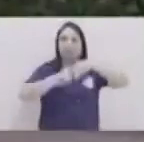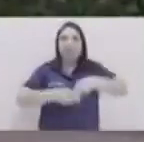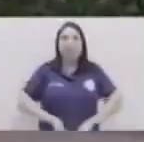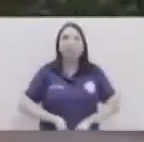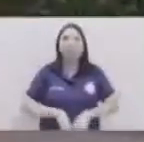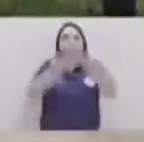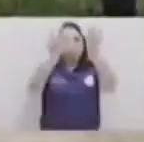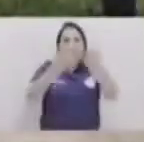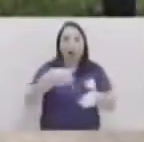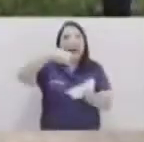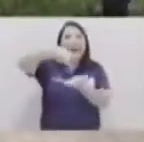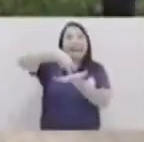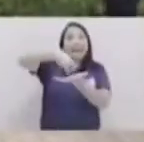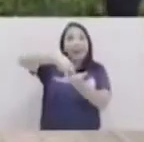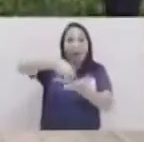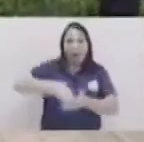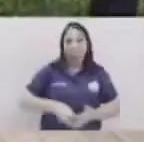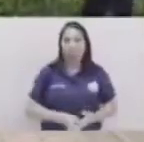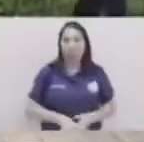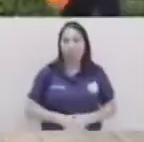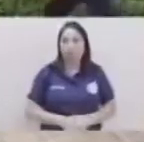el profesor.